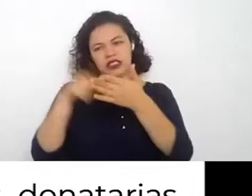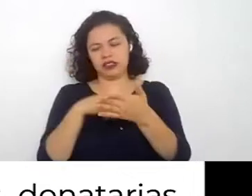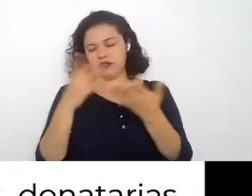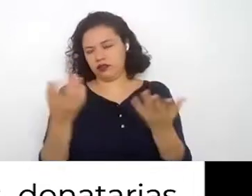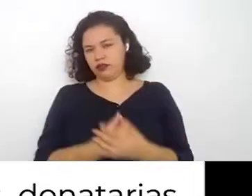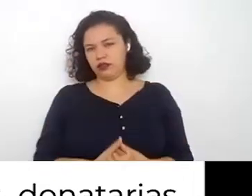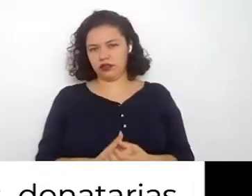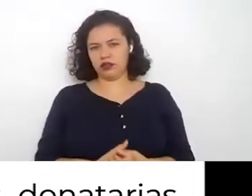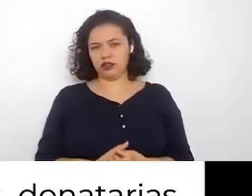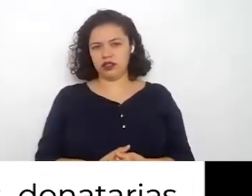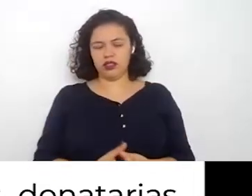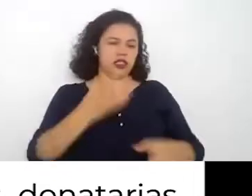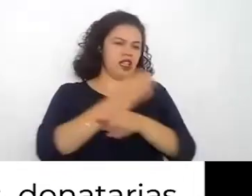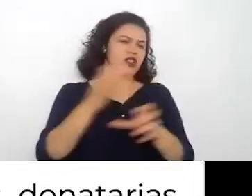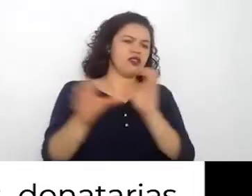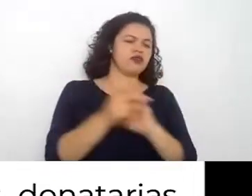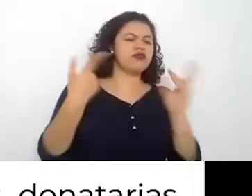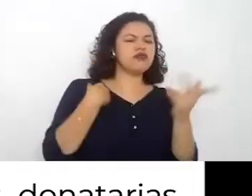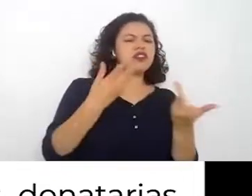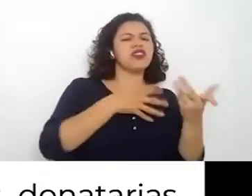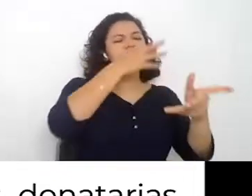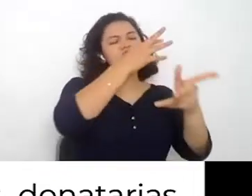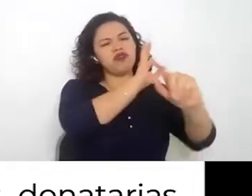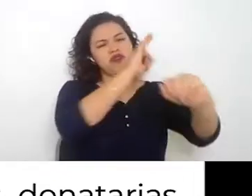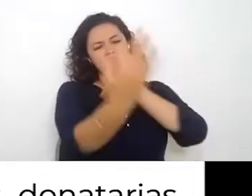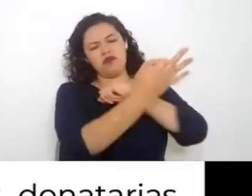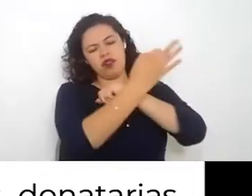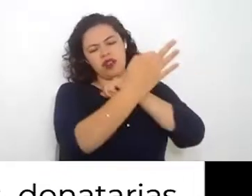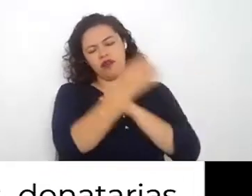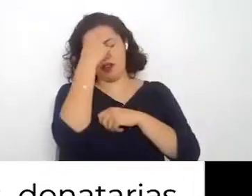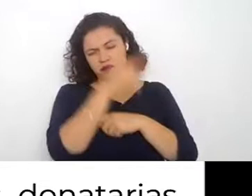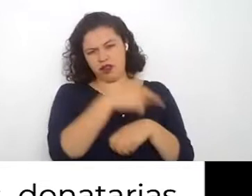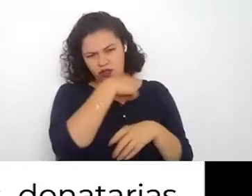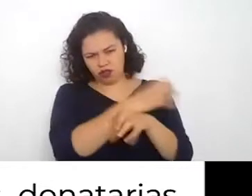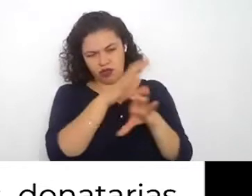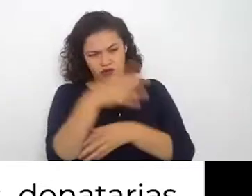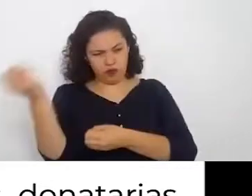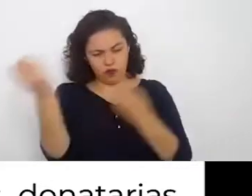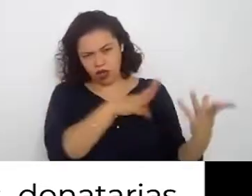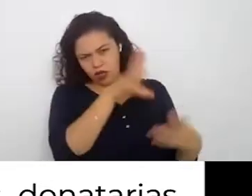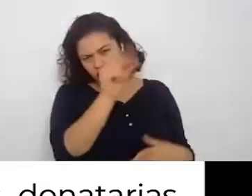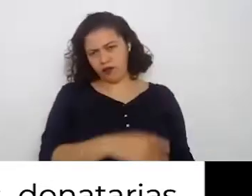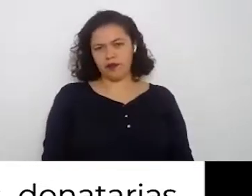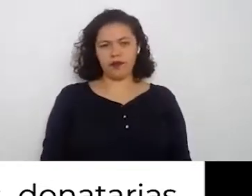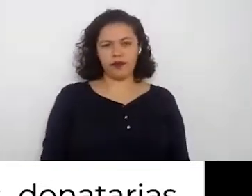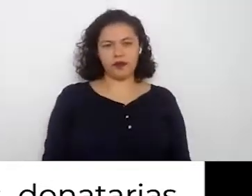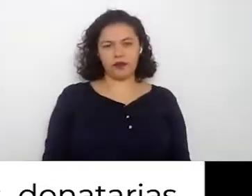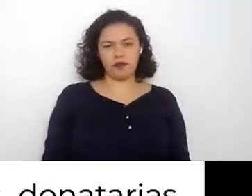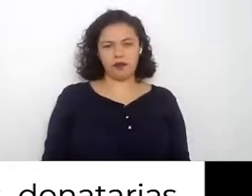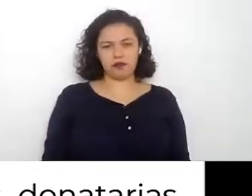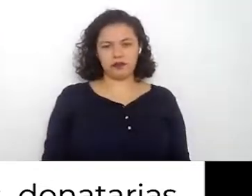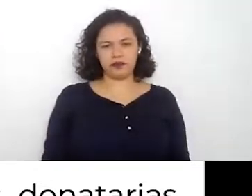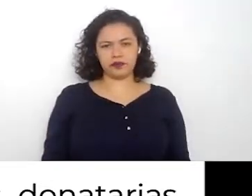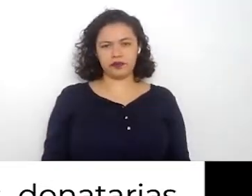pues me amparo, hago ciertas regulaciones legales que me permitan no entregar mis bienes. Bueno, pues aquí ya se